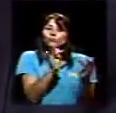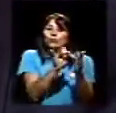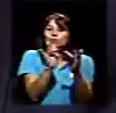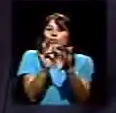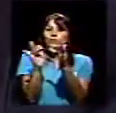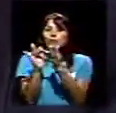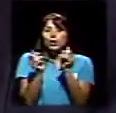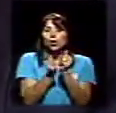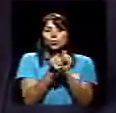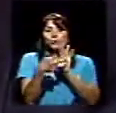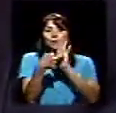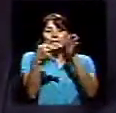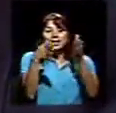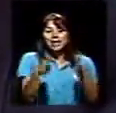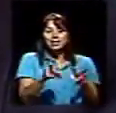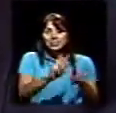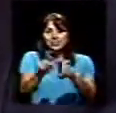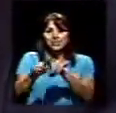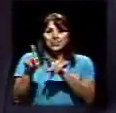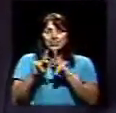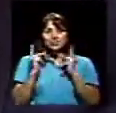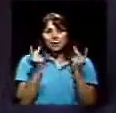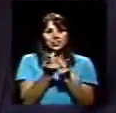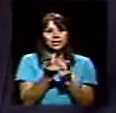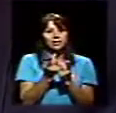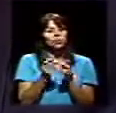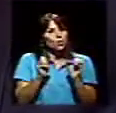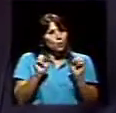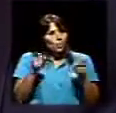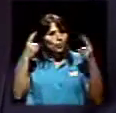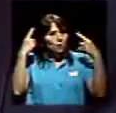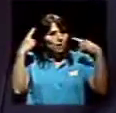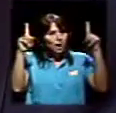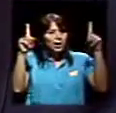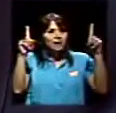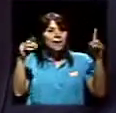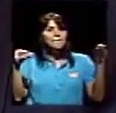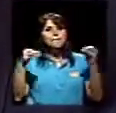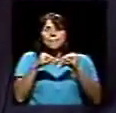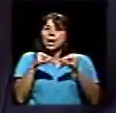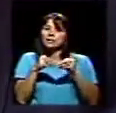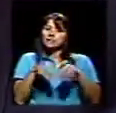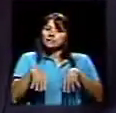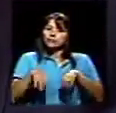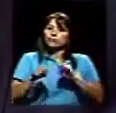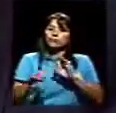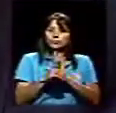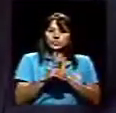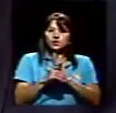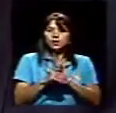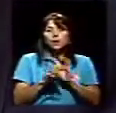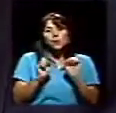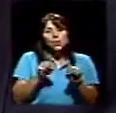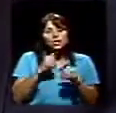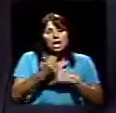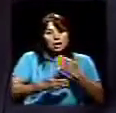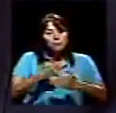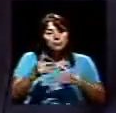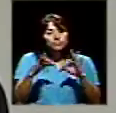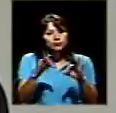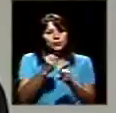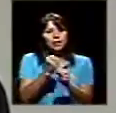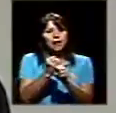se hubiera tenido una legitimación más amplia, una legitimación de todo el espectro político, y de esa manera hubiera hecho más viable su tramitación